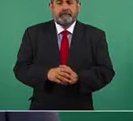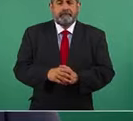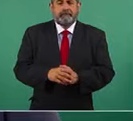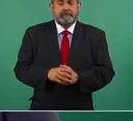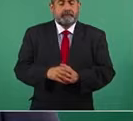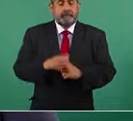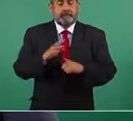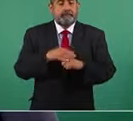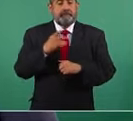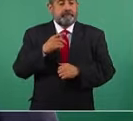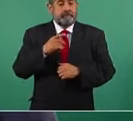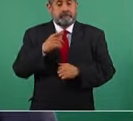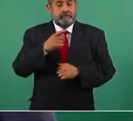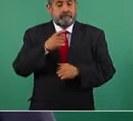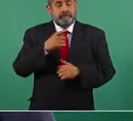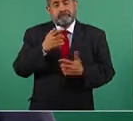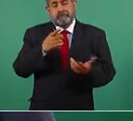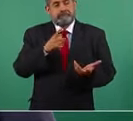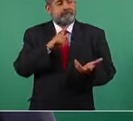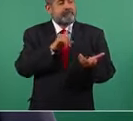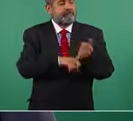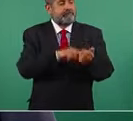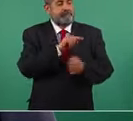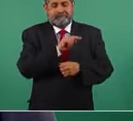son partidarios al final